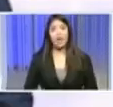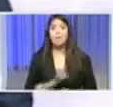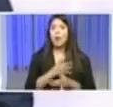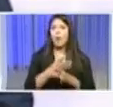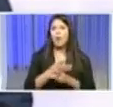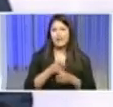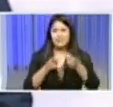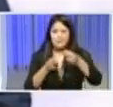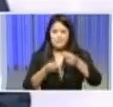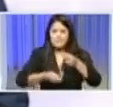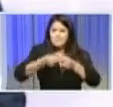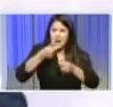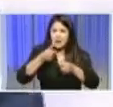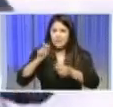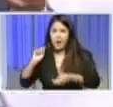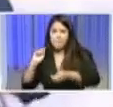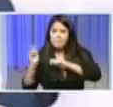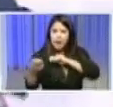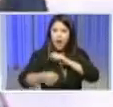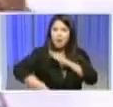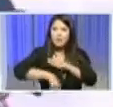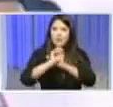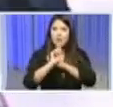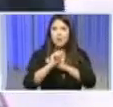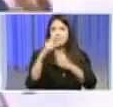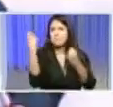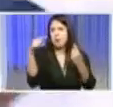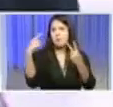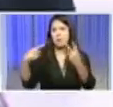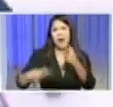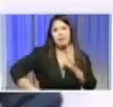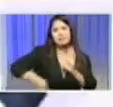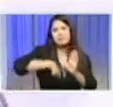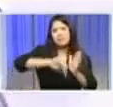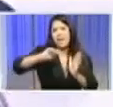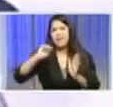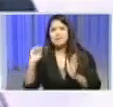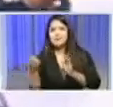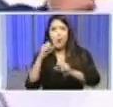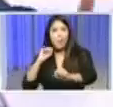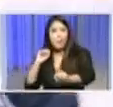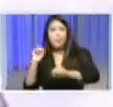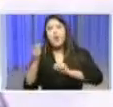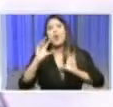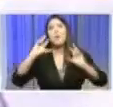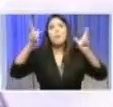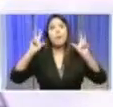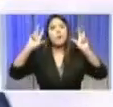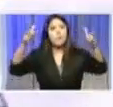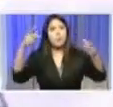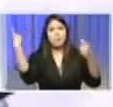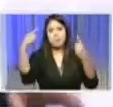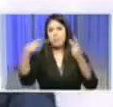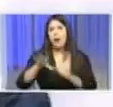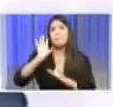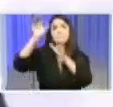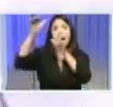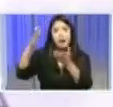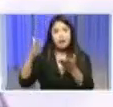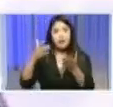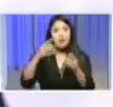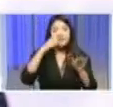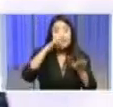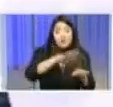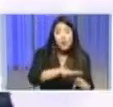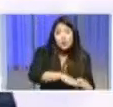chapita, pelotique, goma, futbolito, bádminton, tenis, voleibol, básquet, cuántas cosas. Y varias edades, desde